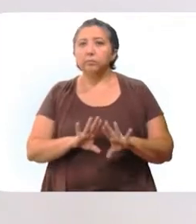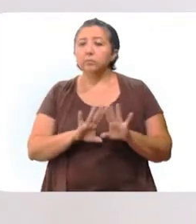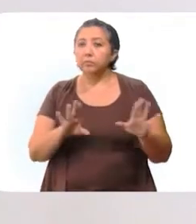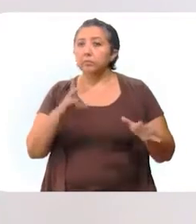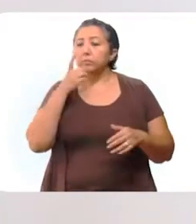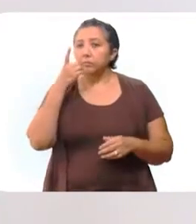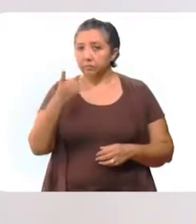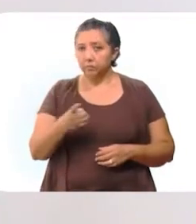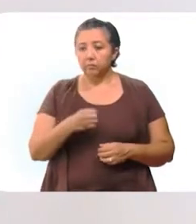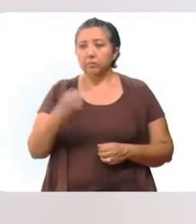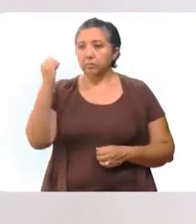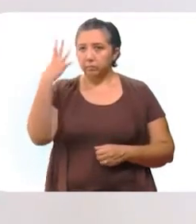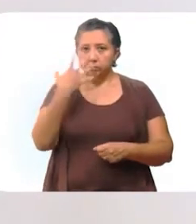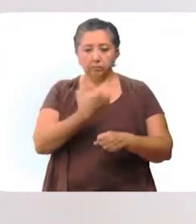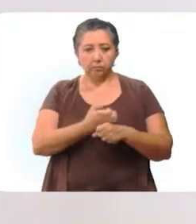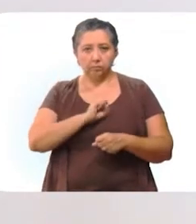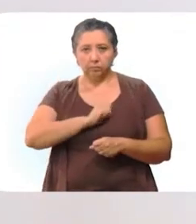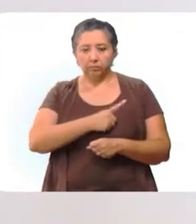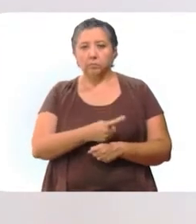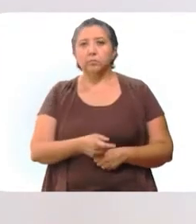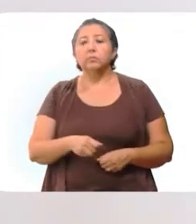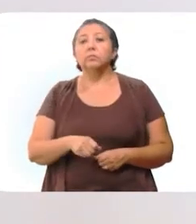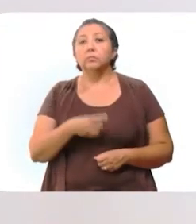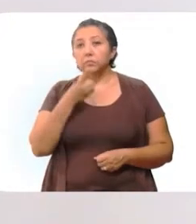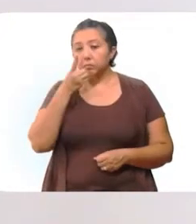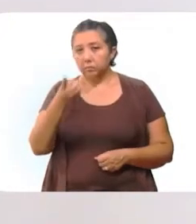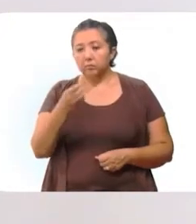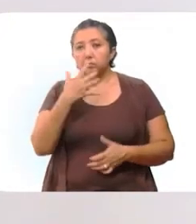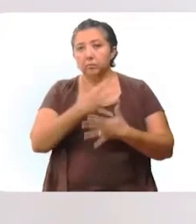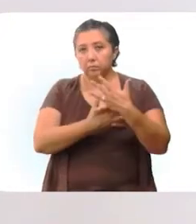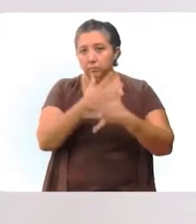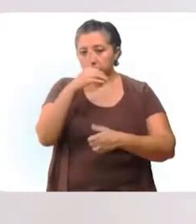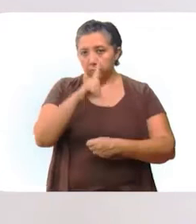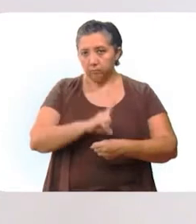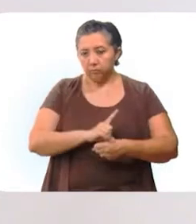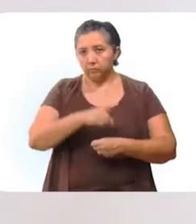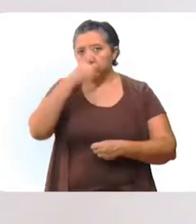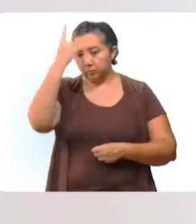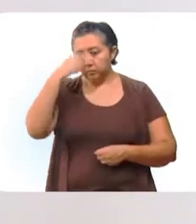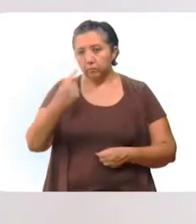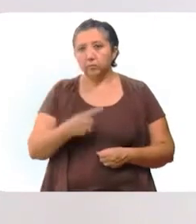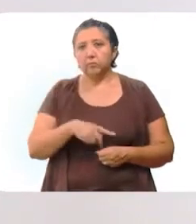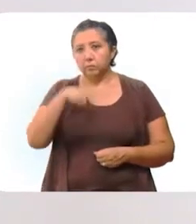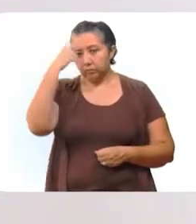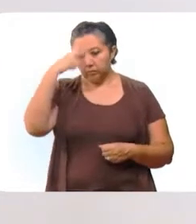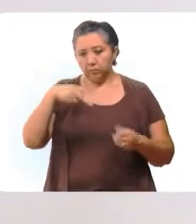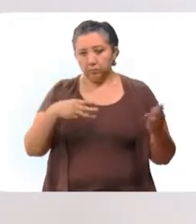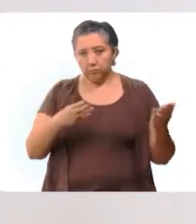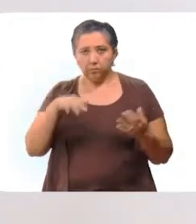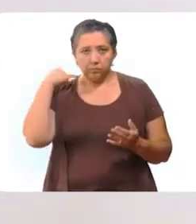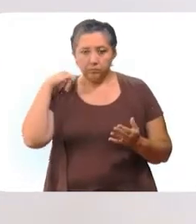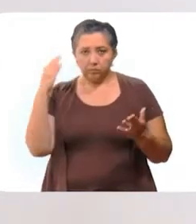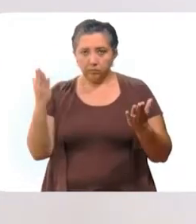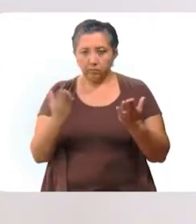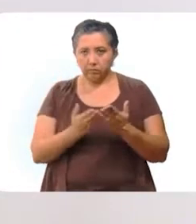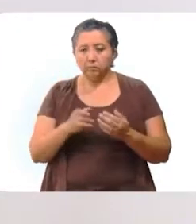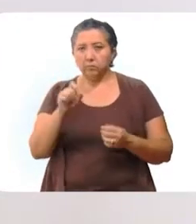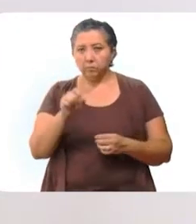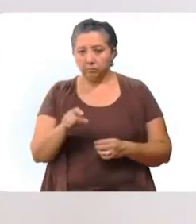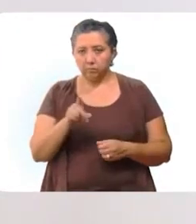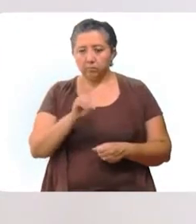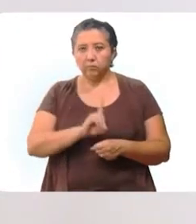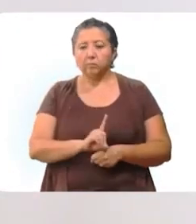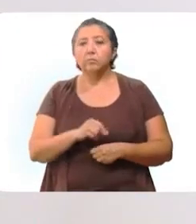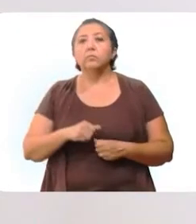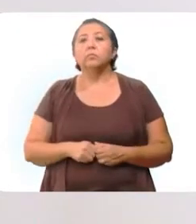se ha informado, el Semáforo Estatal de Salud se va a dar a conocer cada 15 días, con la finalidad de homologar fechas de presentación con el